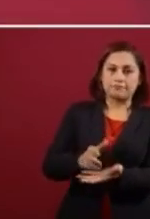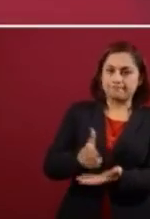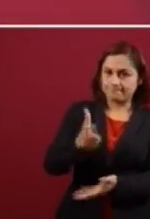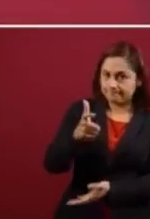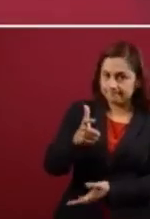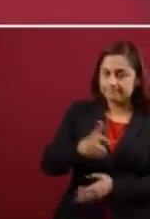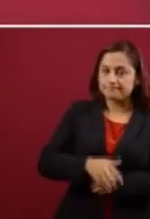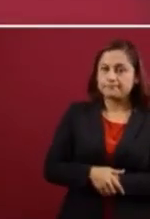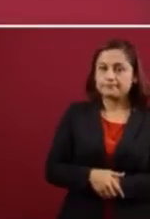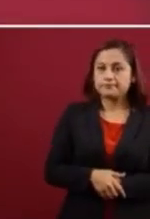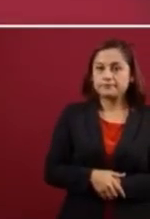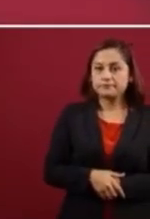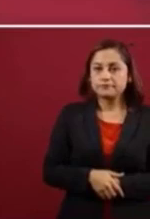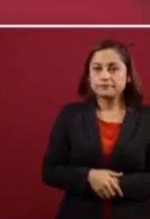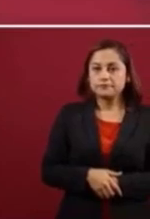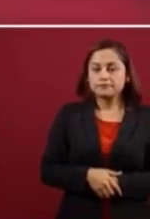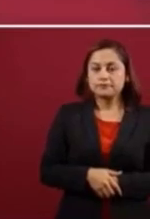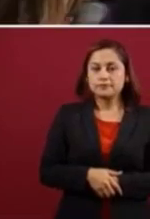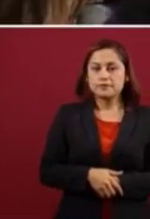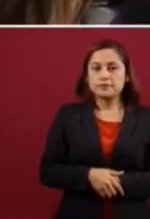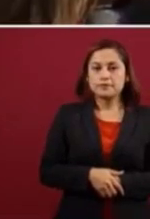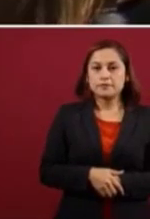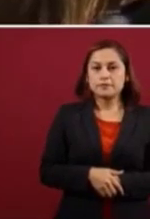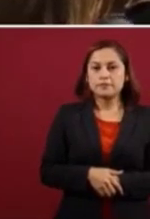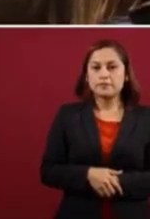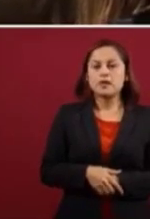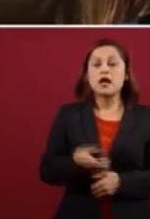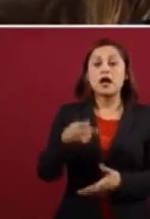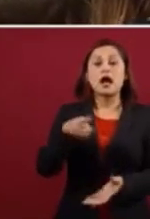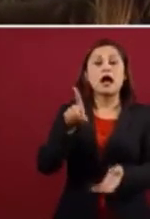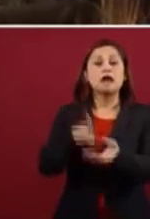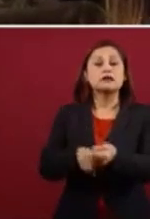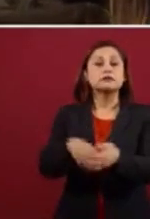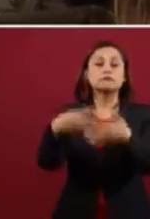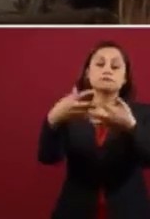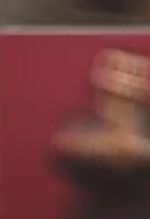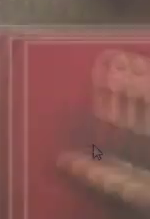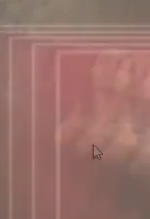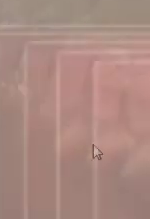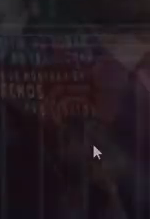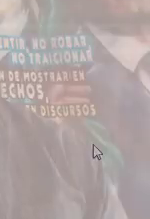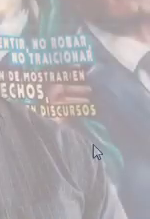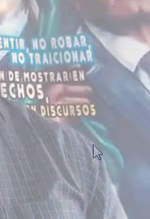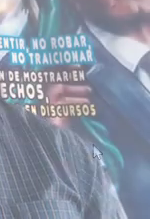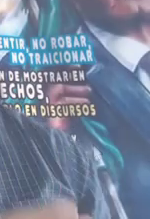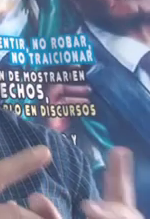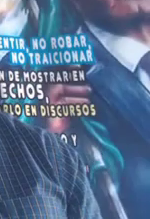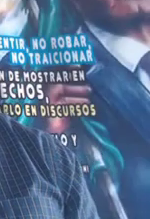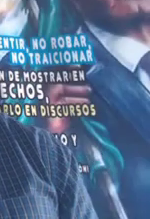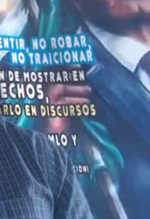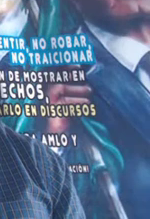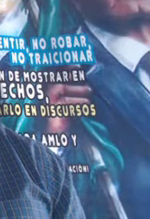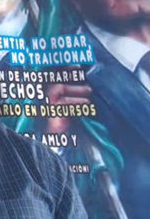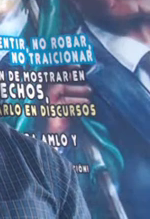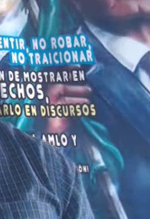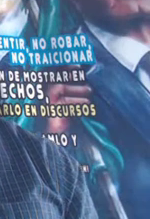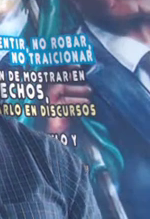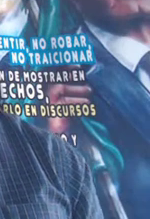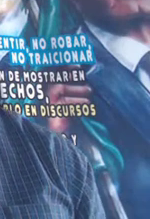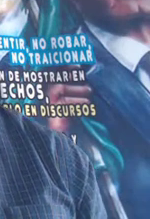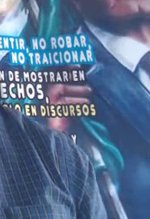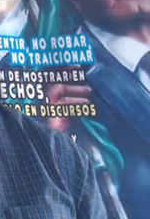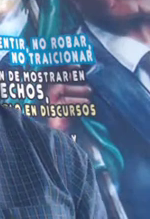com y procesos automatizadas aquí les traigo esta